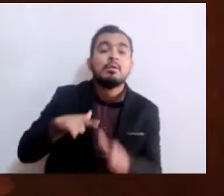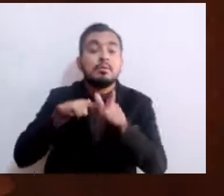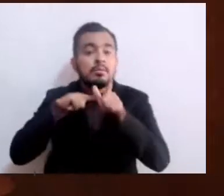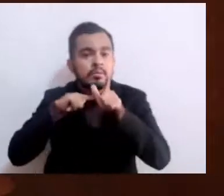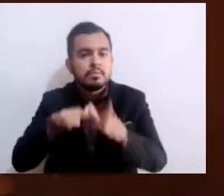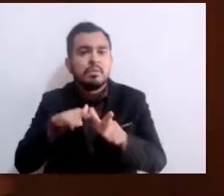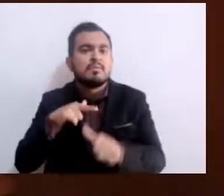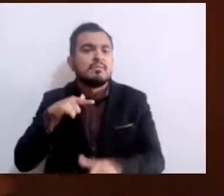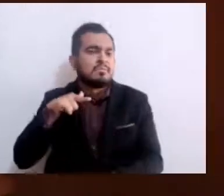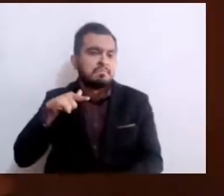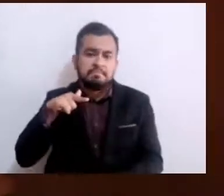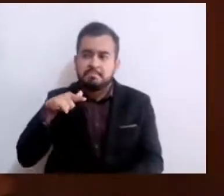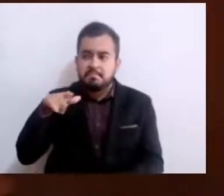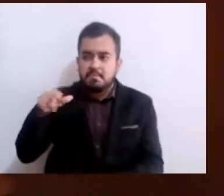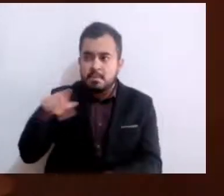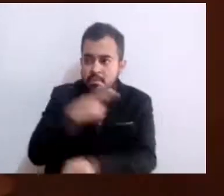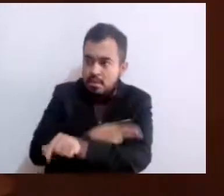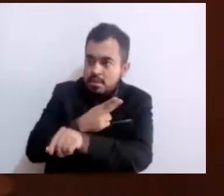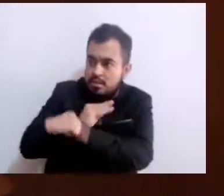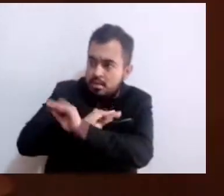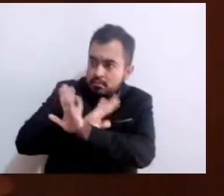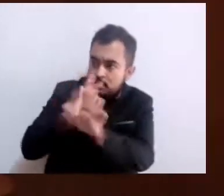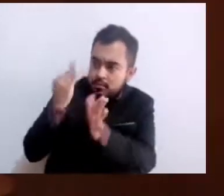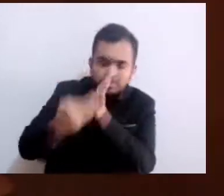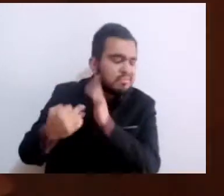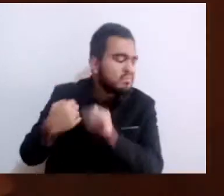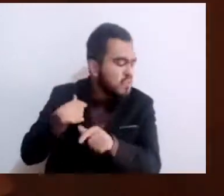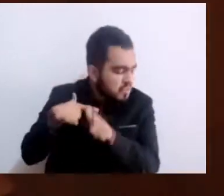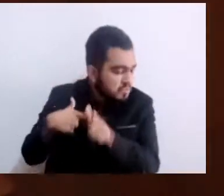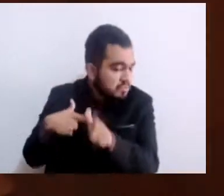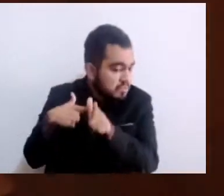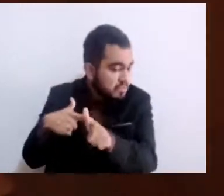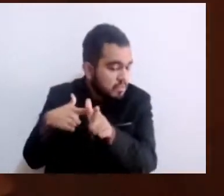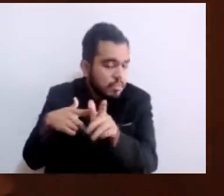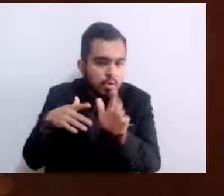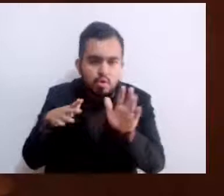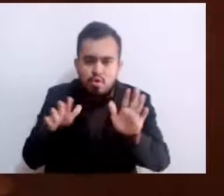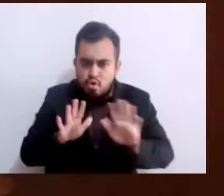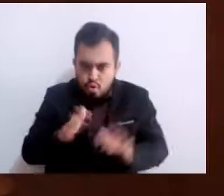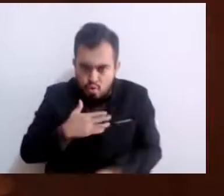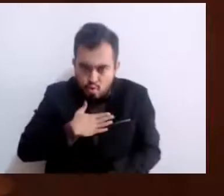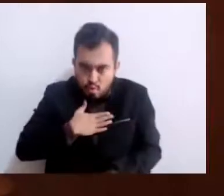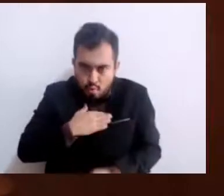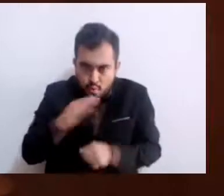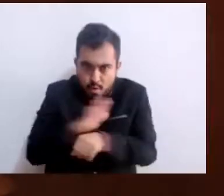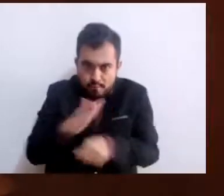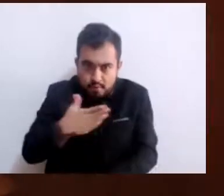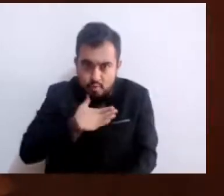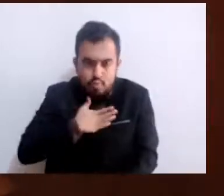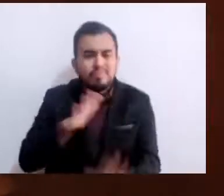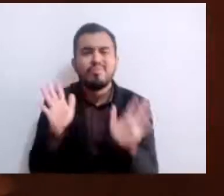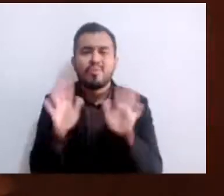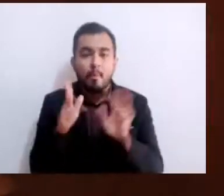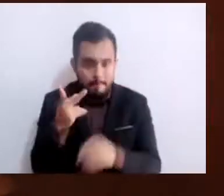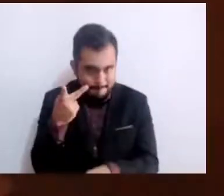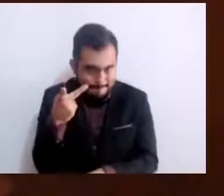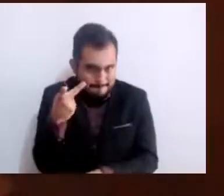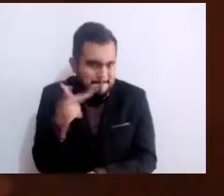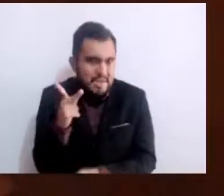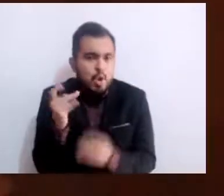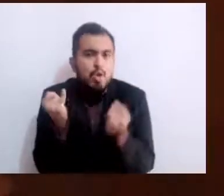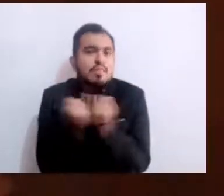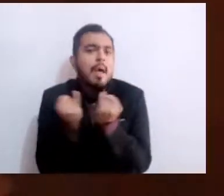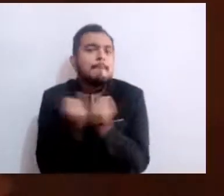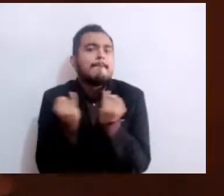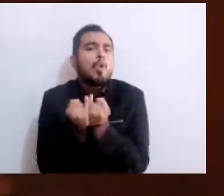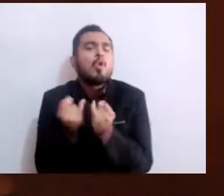denunciando esta falta de transparencia. No, pero tampoco le vamos a hacer el juego a quien en